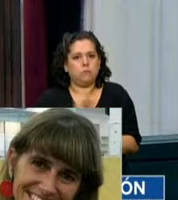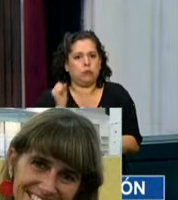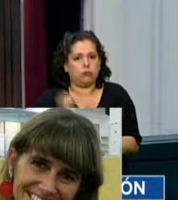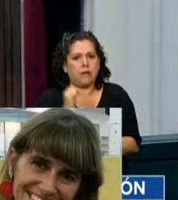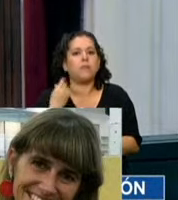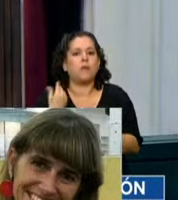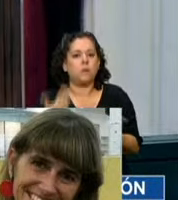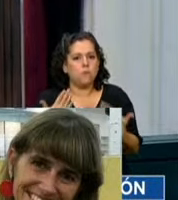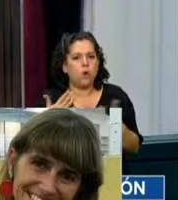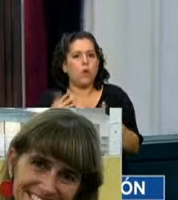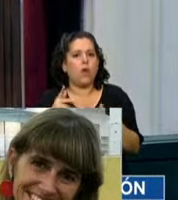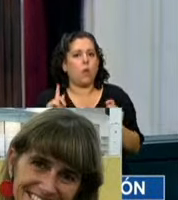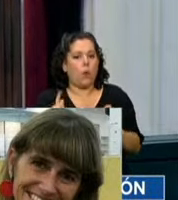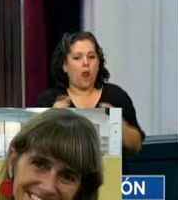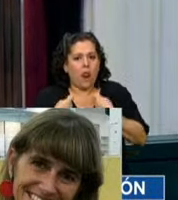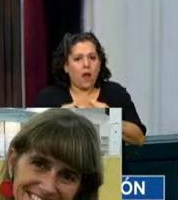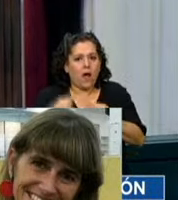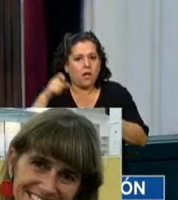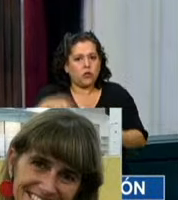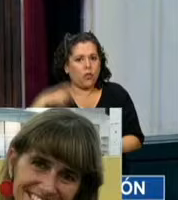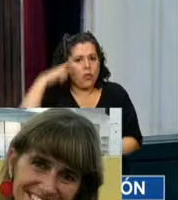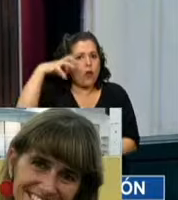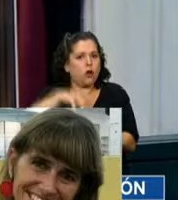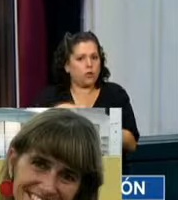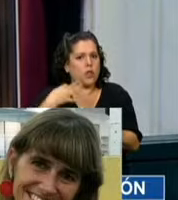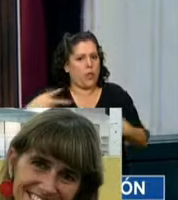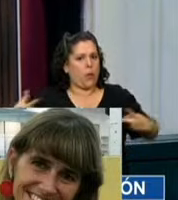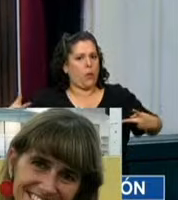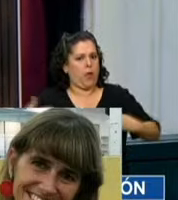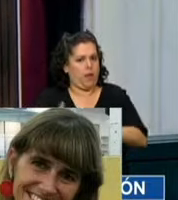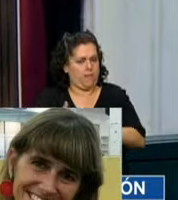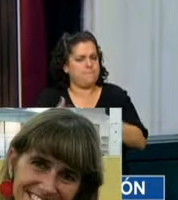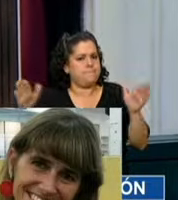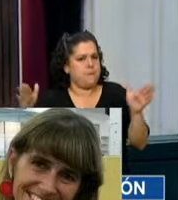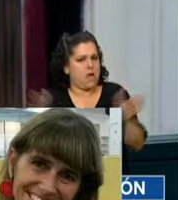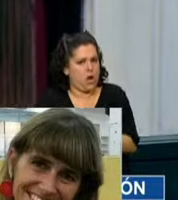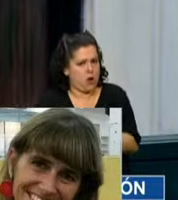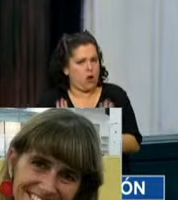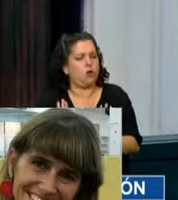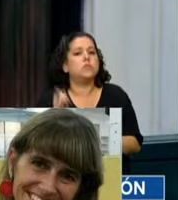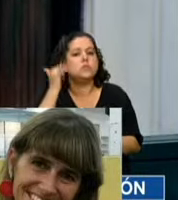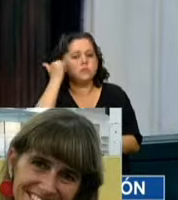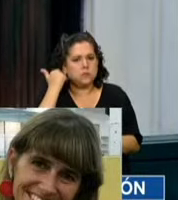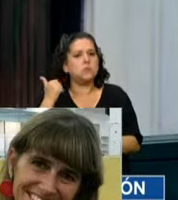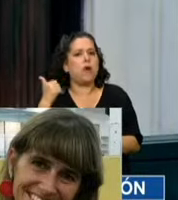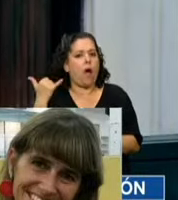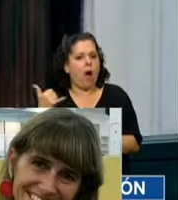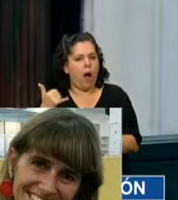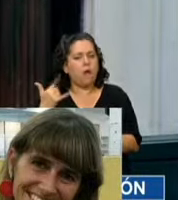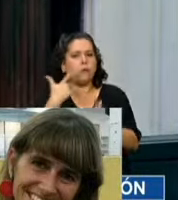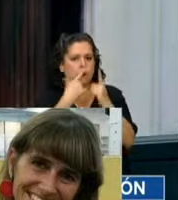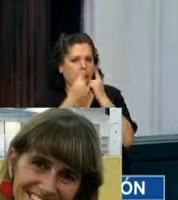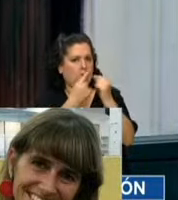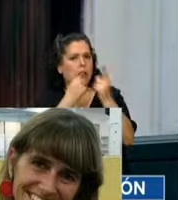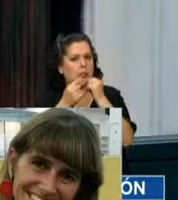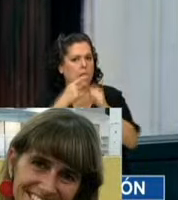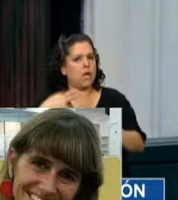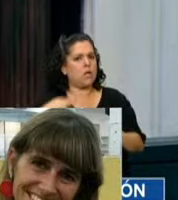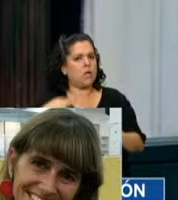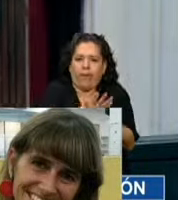no no la estás viendo por qué contanos Lamentablemente el trabajo que está haciendo esta comisión no tiene ninguna relevancia no va a ir a ningún lugar no tiene